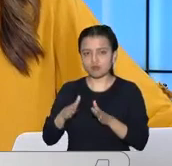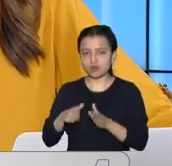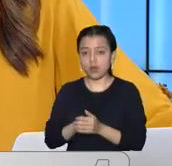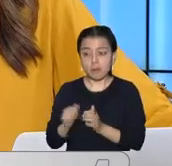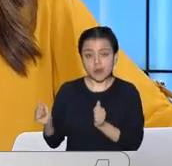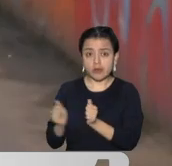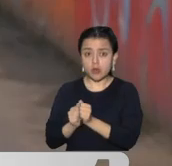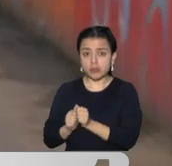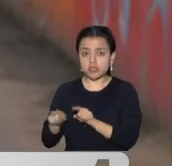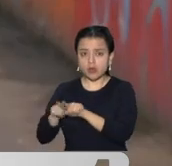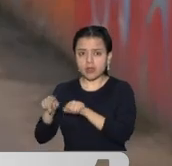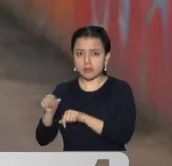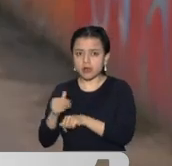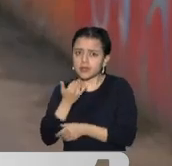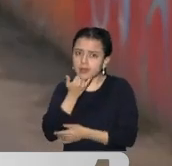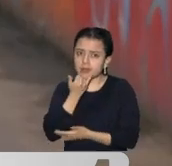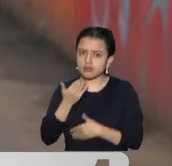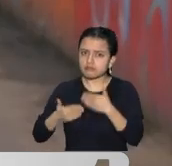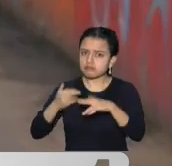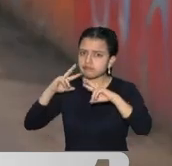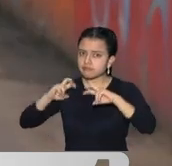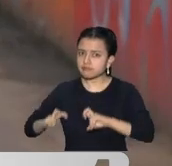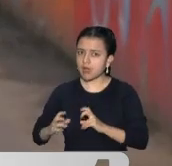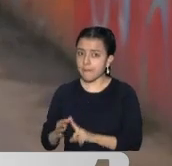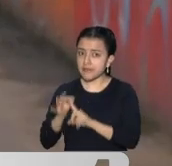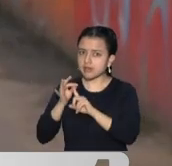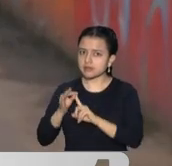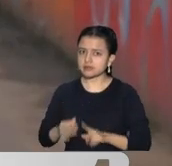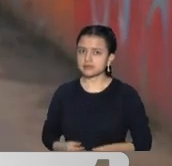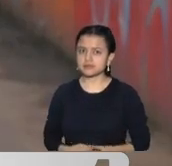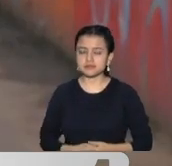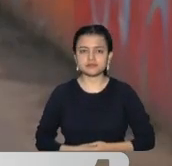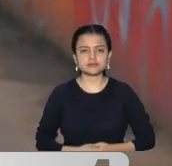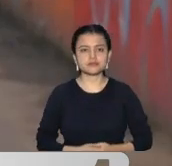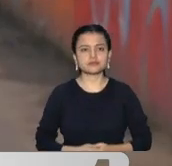va la investigación de este caso? Muy buenas tardes.